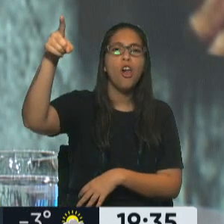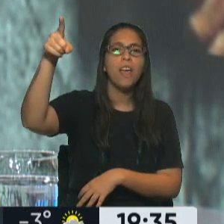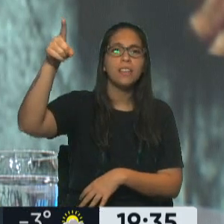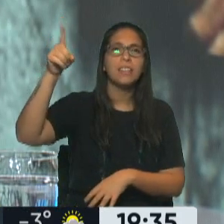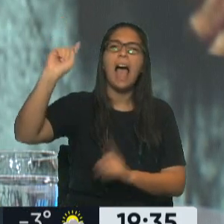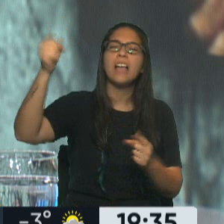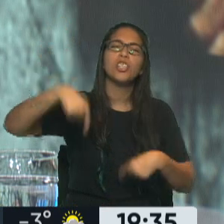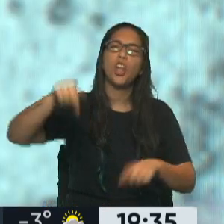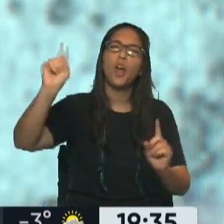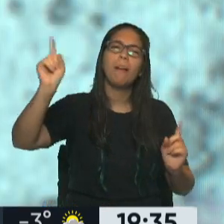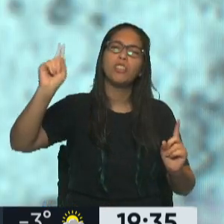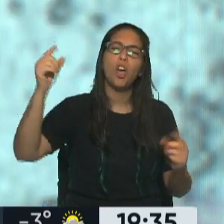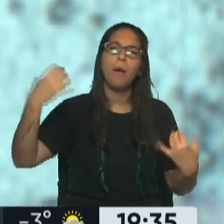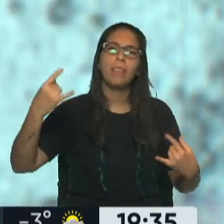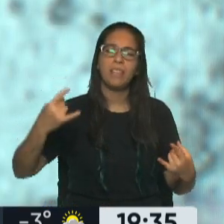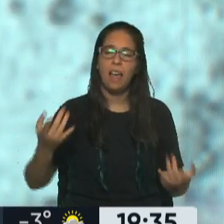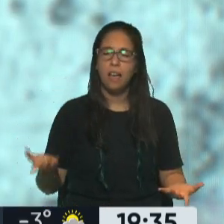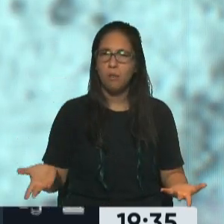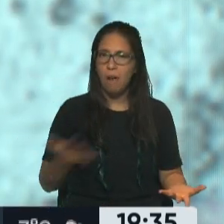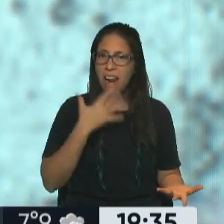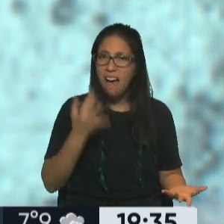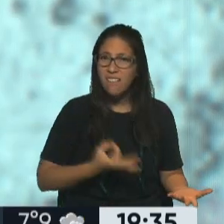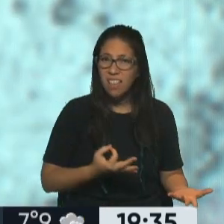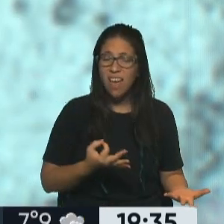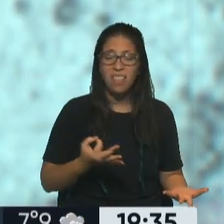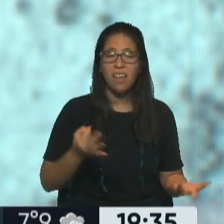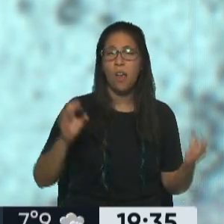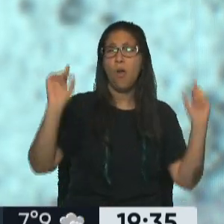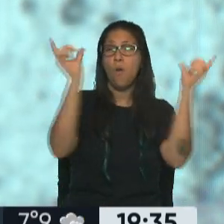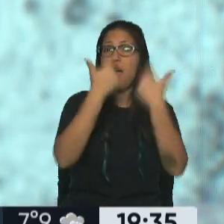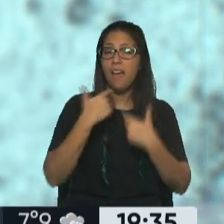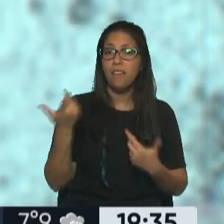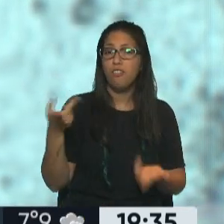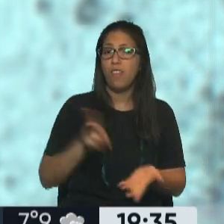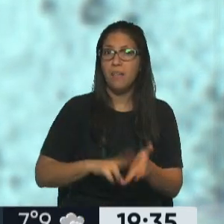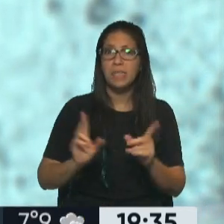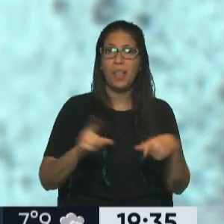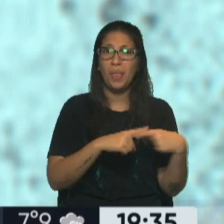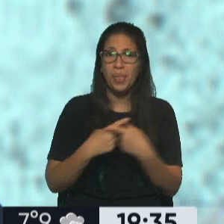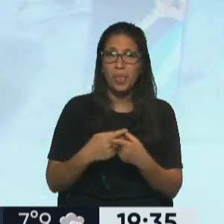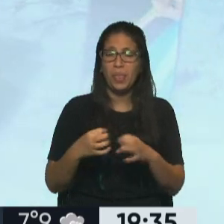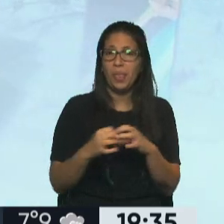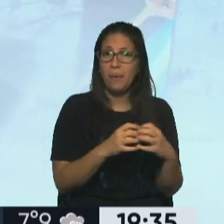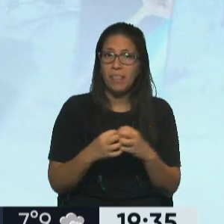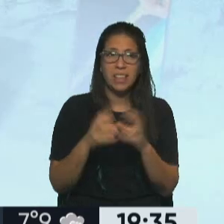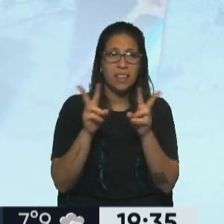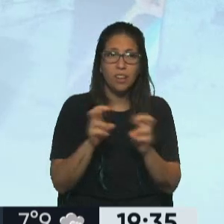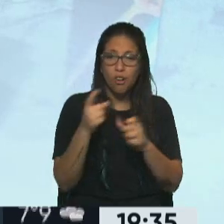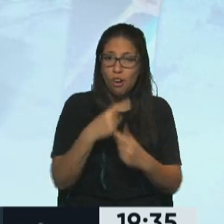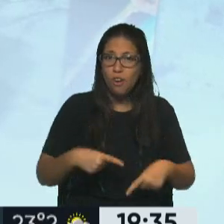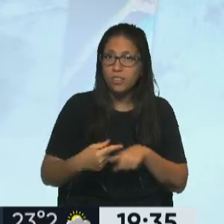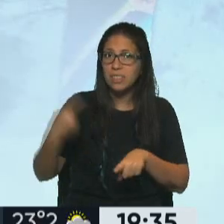pasó Sí qué s yo la verdad que es increíble que volvamos a a tener que discutir o reafirmar ciertas cosas que